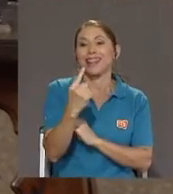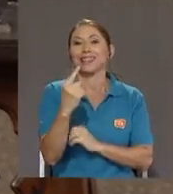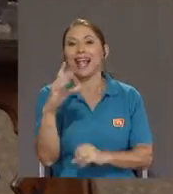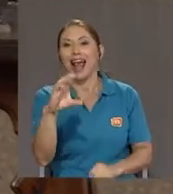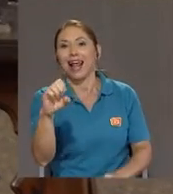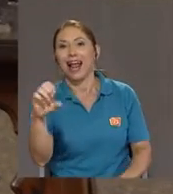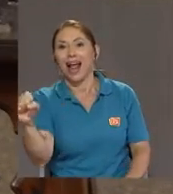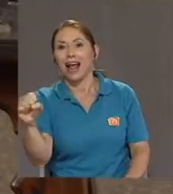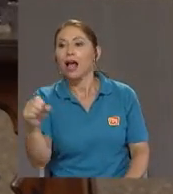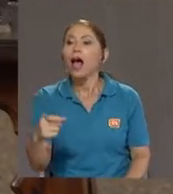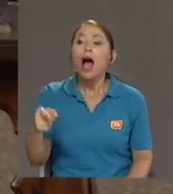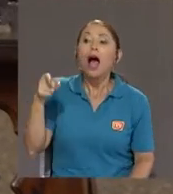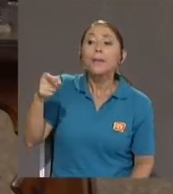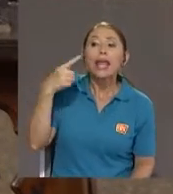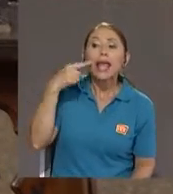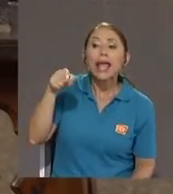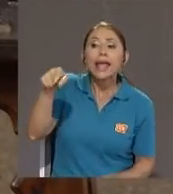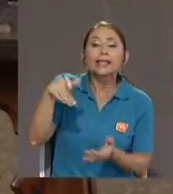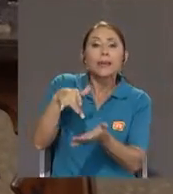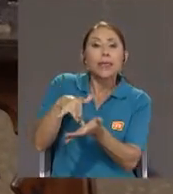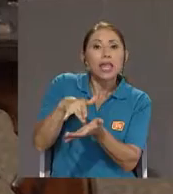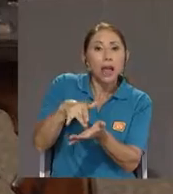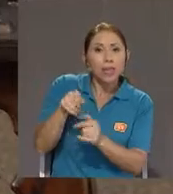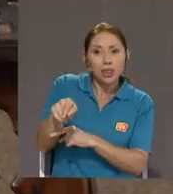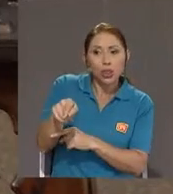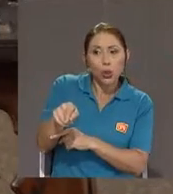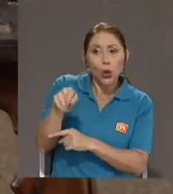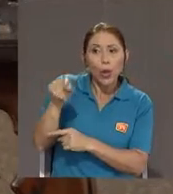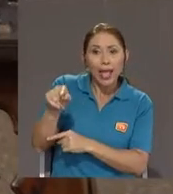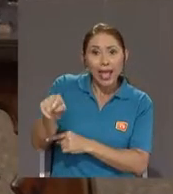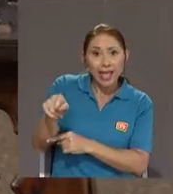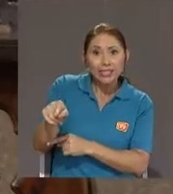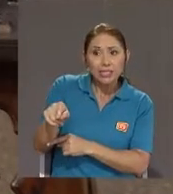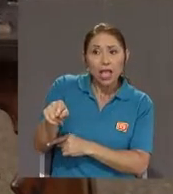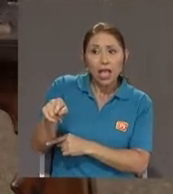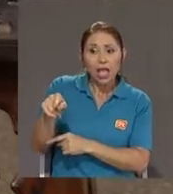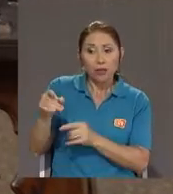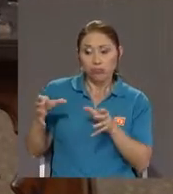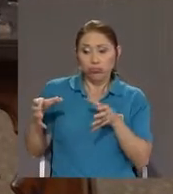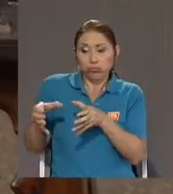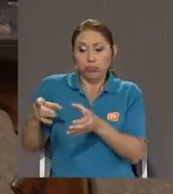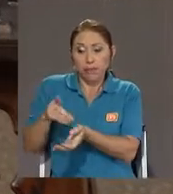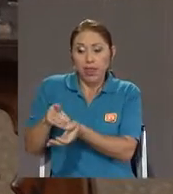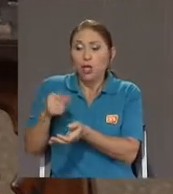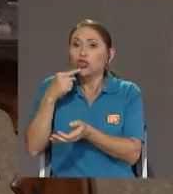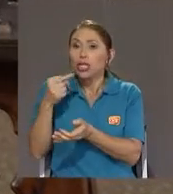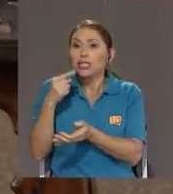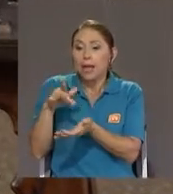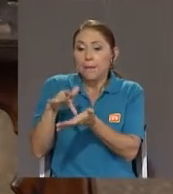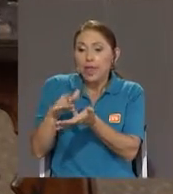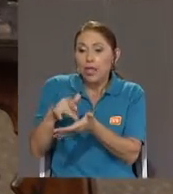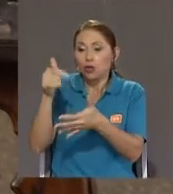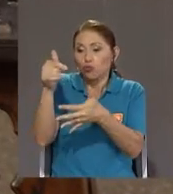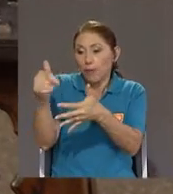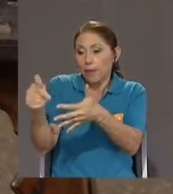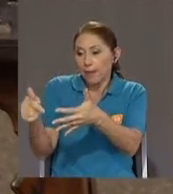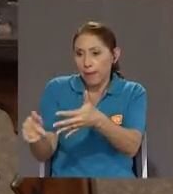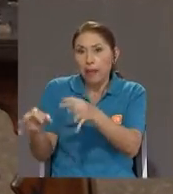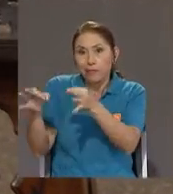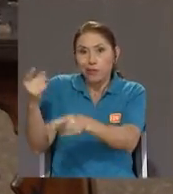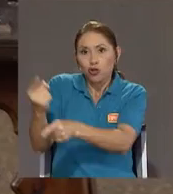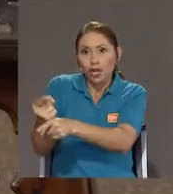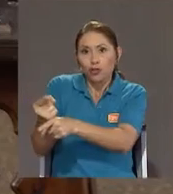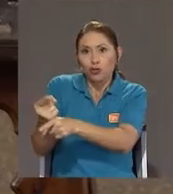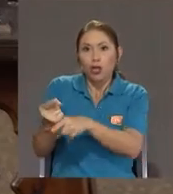que los médicos, el consejo de los médicos que determinan cuáles medicamentos son efectivos, ese no sirve, sino que hay que